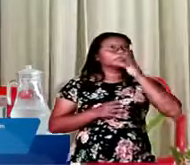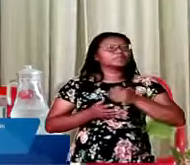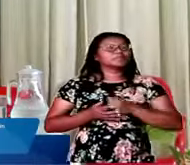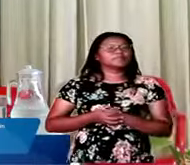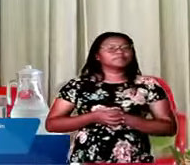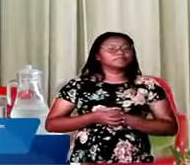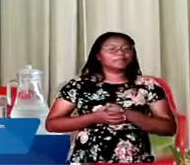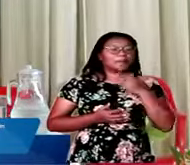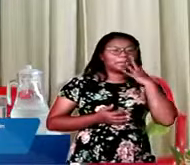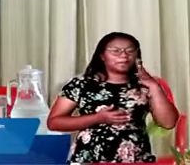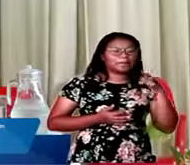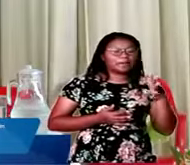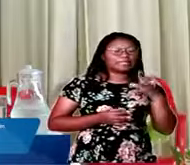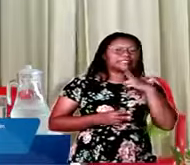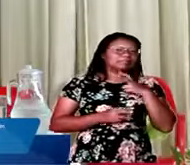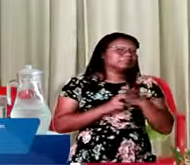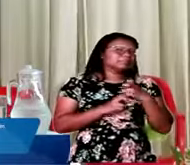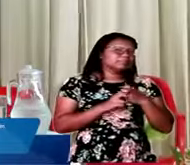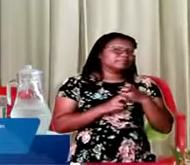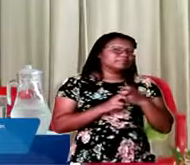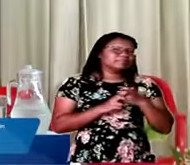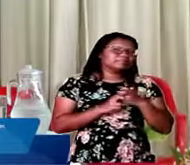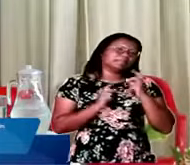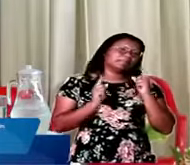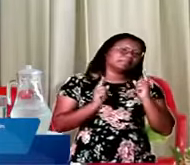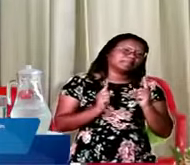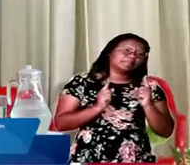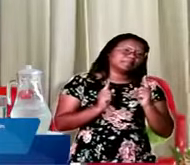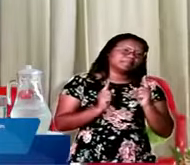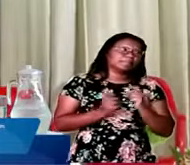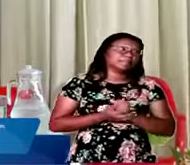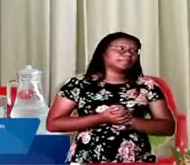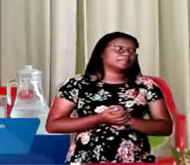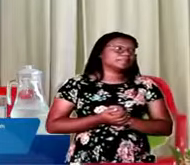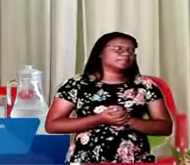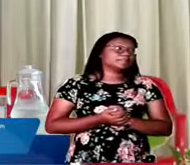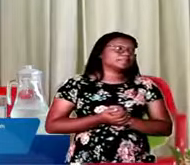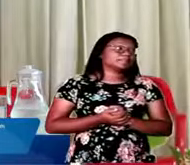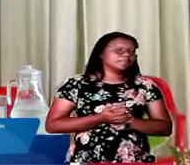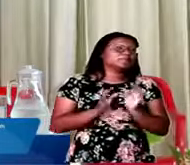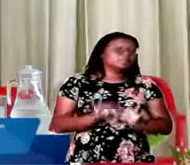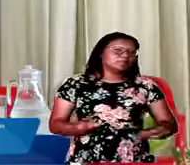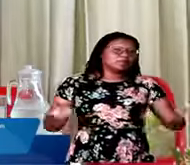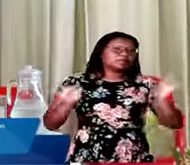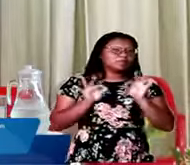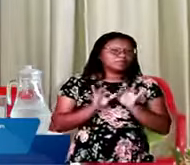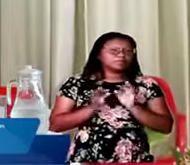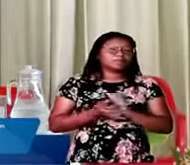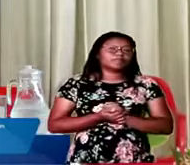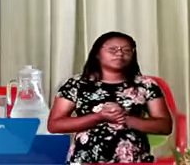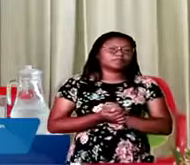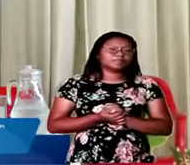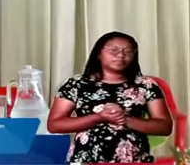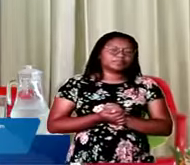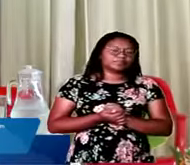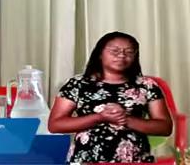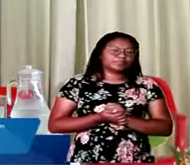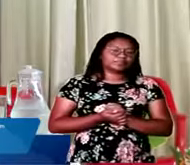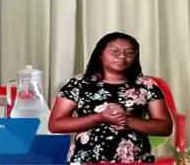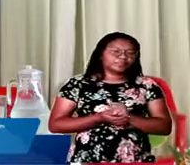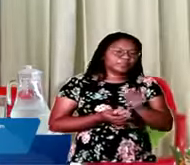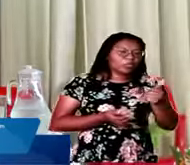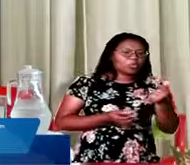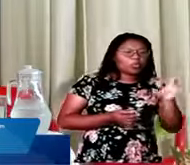Y parece que es la parte más difícil, pero la más indispensable, o es indispensable, porque lo uno no puede ser sin lo